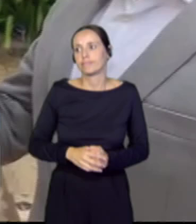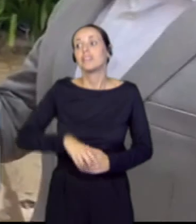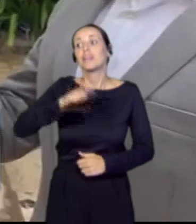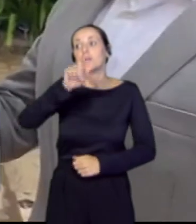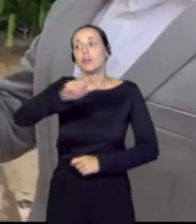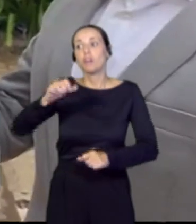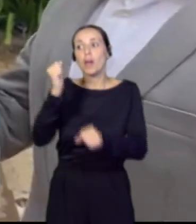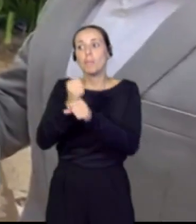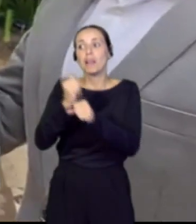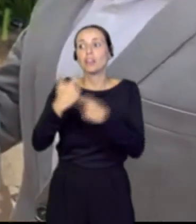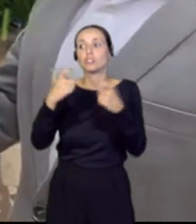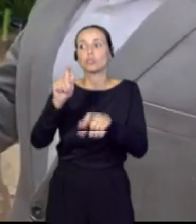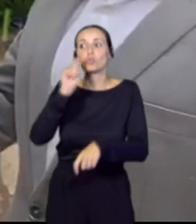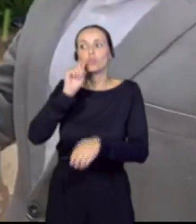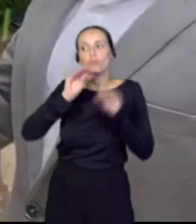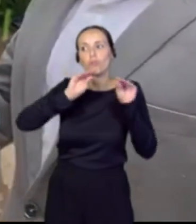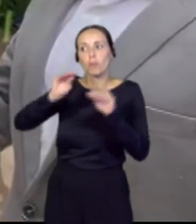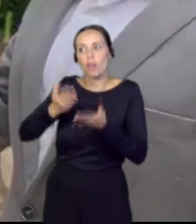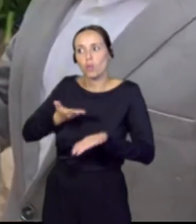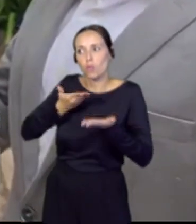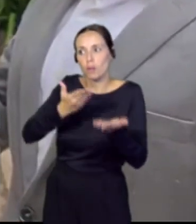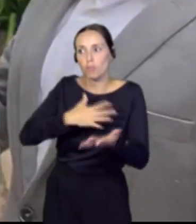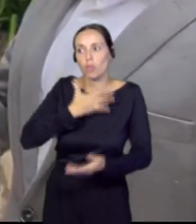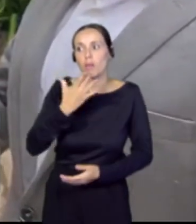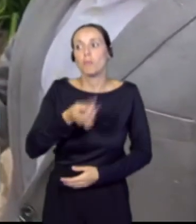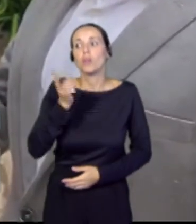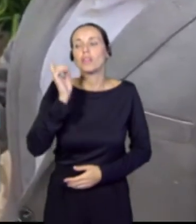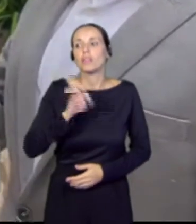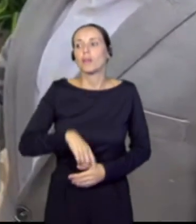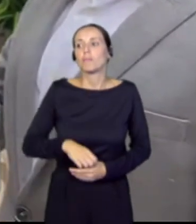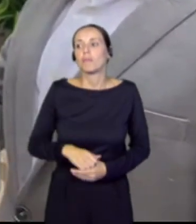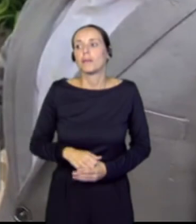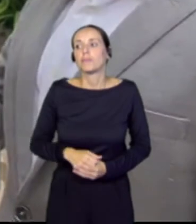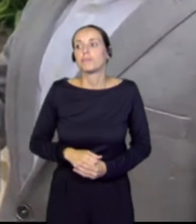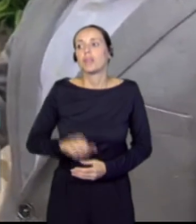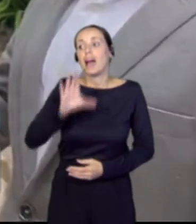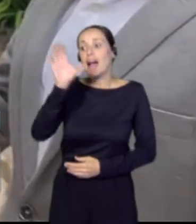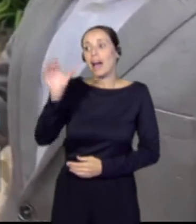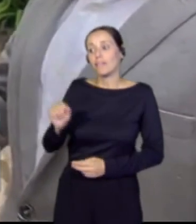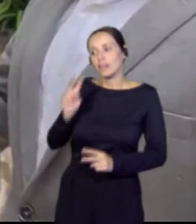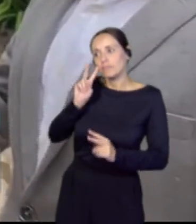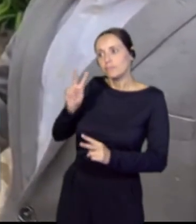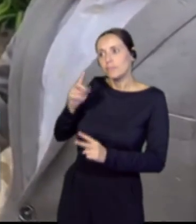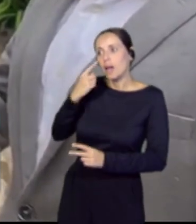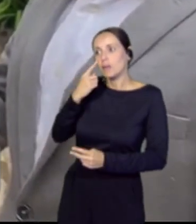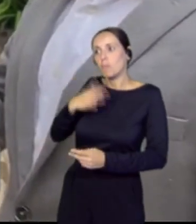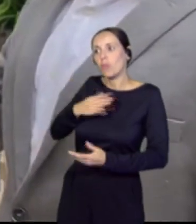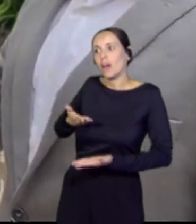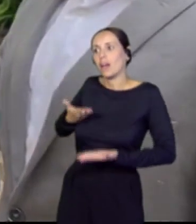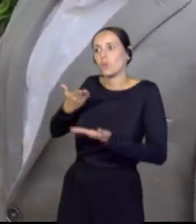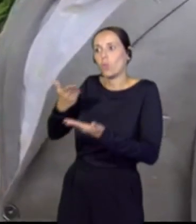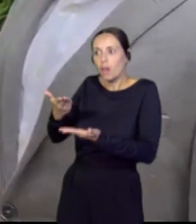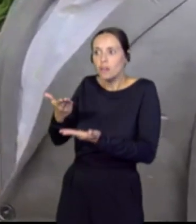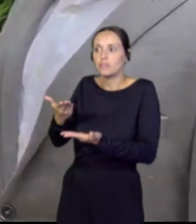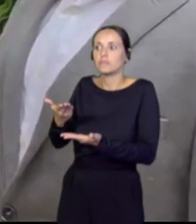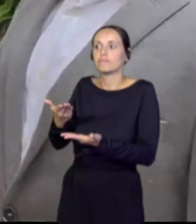para el sector turístico, sino que también vamos a estar mirando con un poquito del continente africano que se pueda servir también de base con